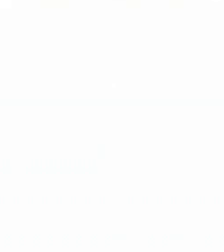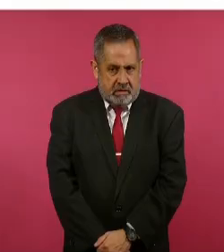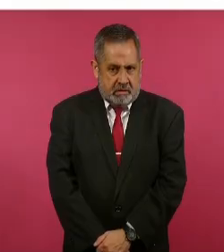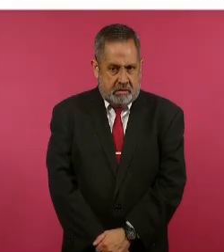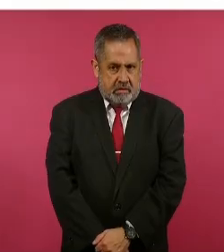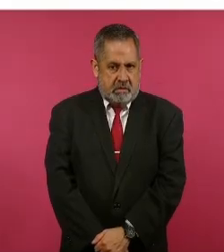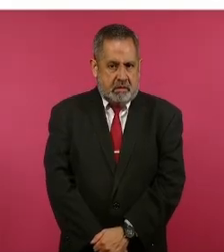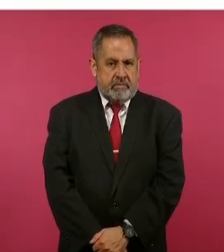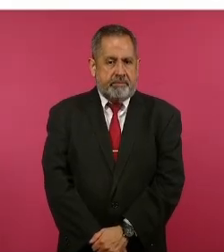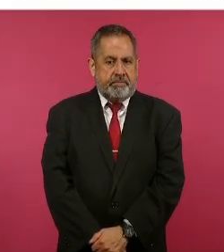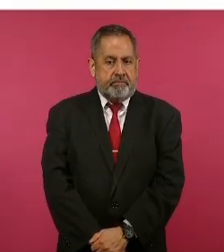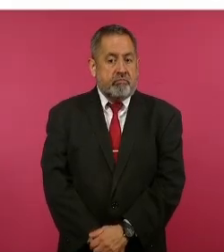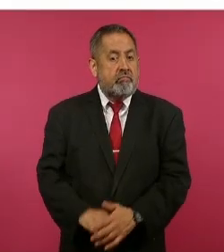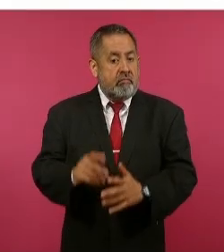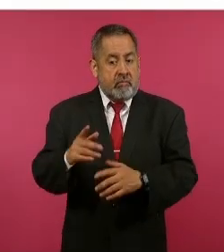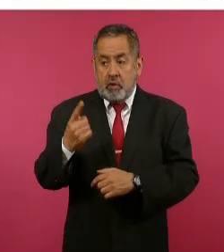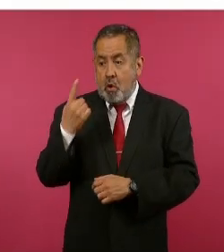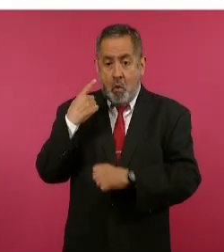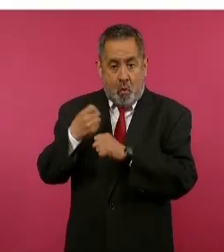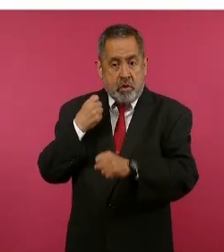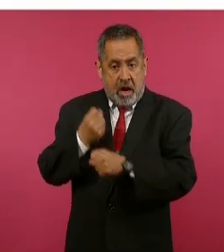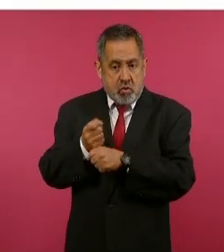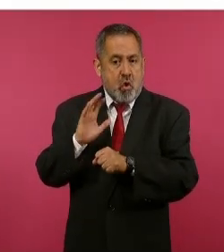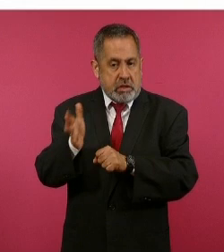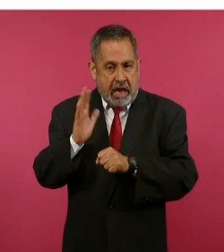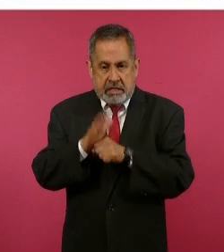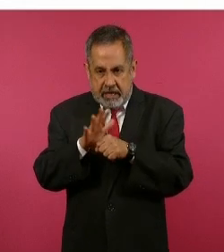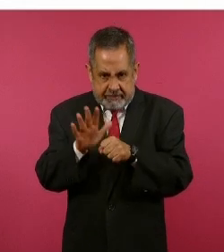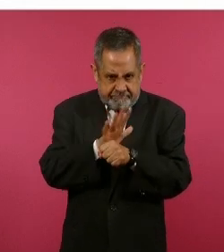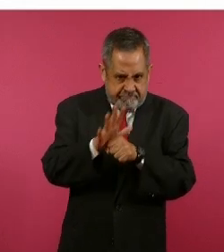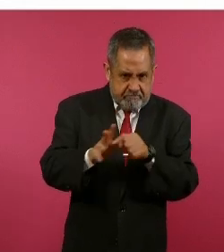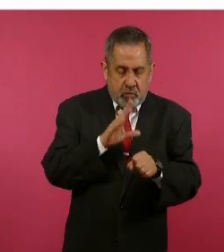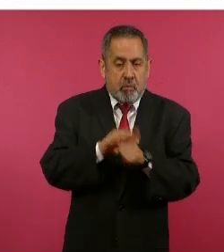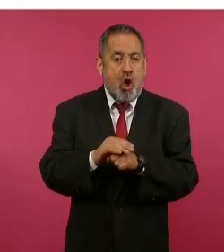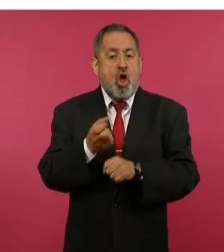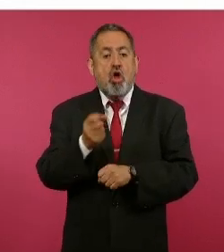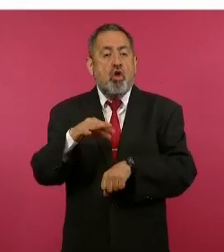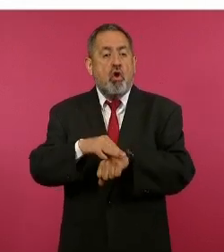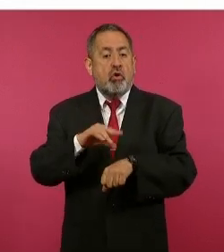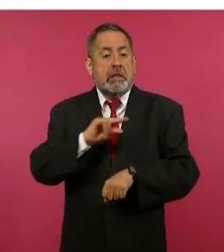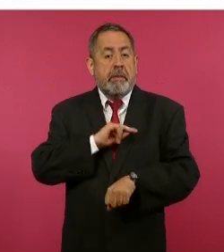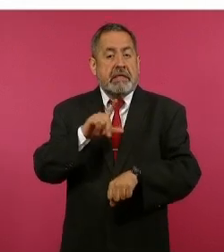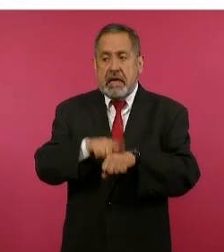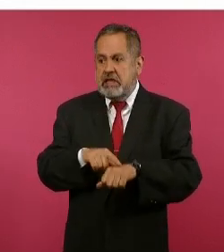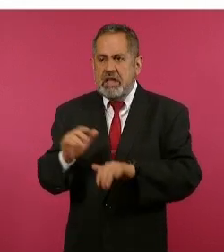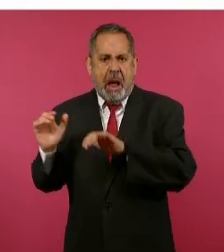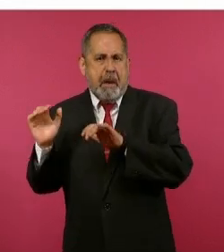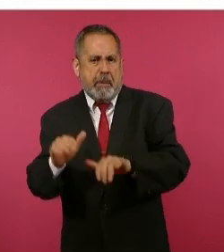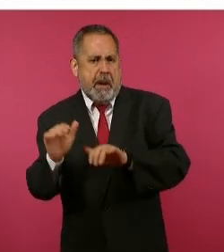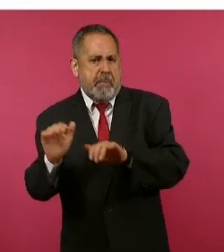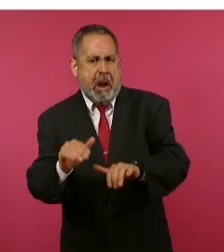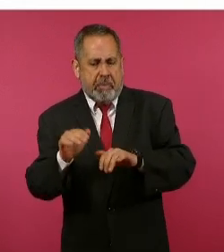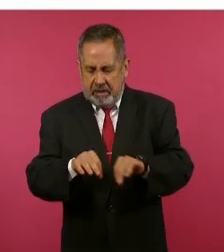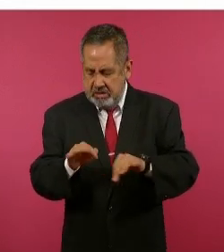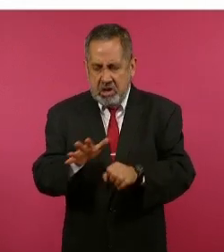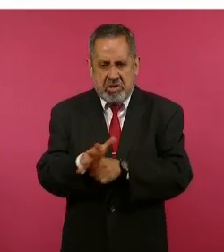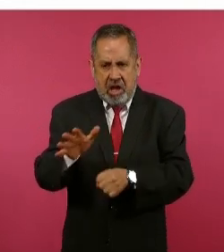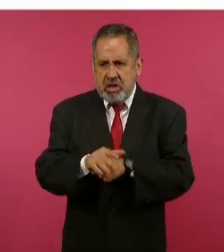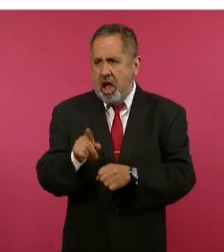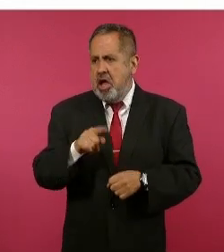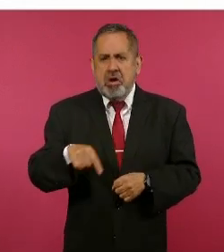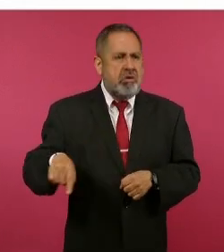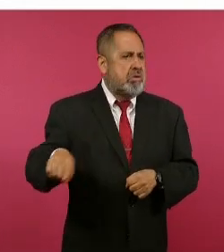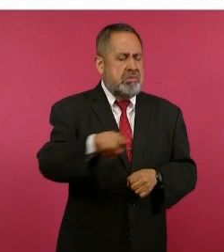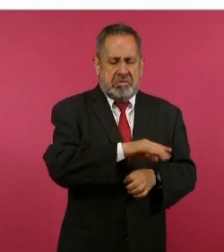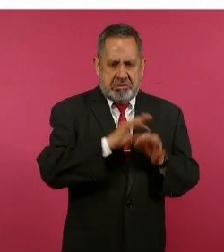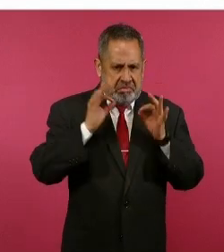ya logramos el año pasado la cobertura de los médicos especialistas en los hospitales básicos comunitarios e integrales.